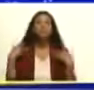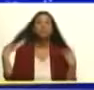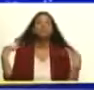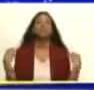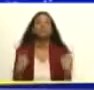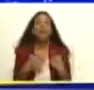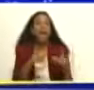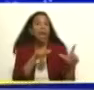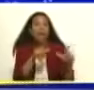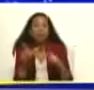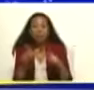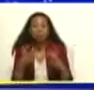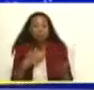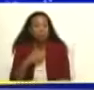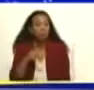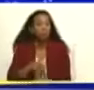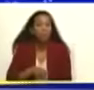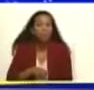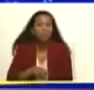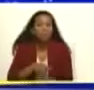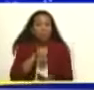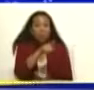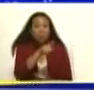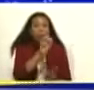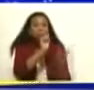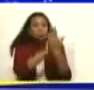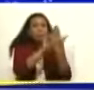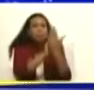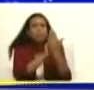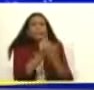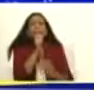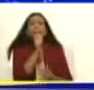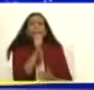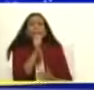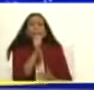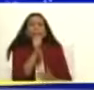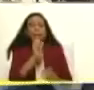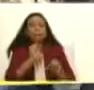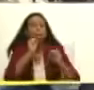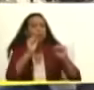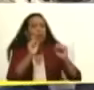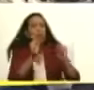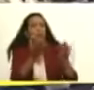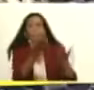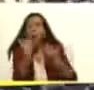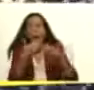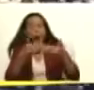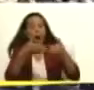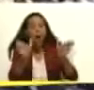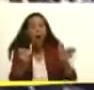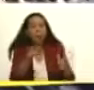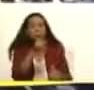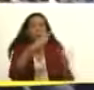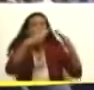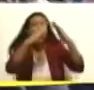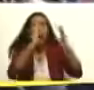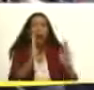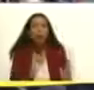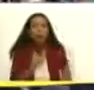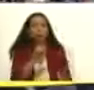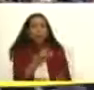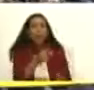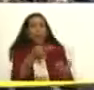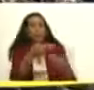aquí estamos, tu puerta la toca la patria. Abre la puerta de tu casa a la patria